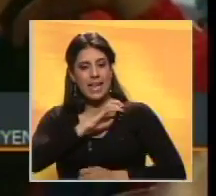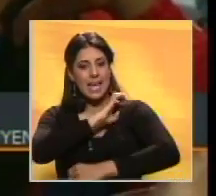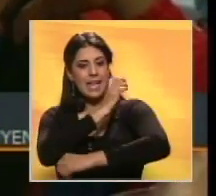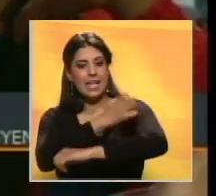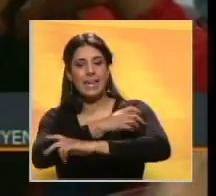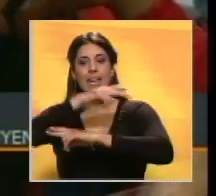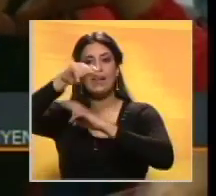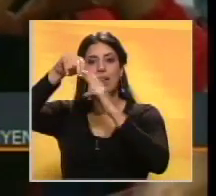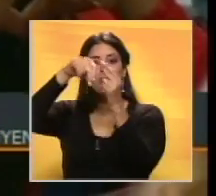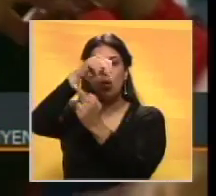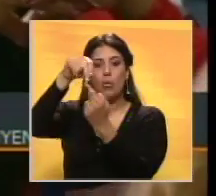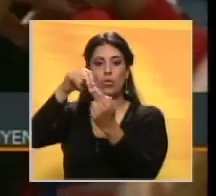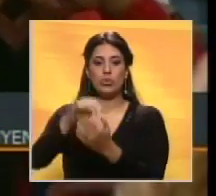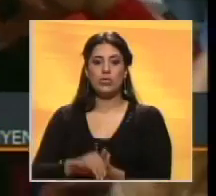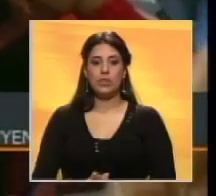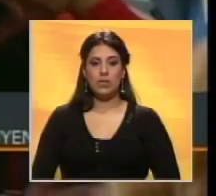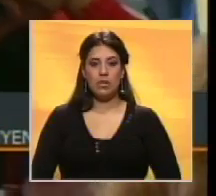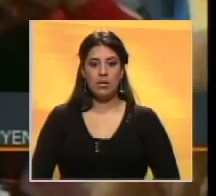energía revolucionaria.